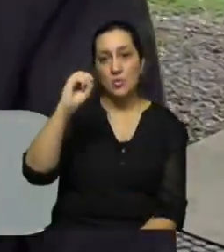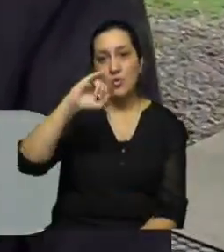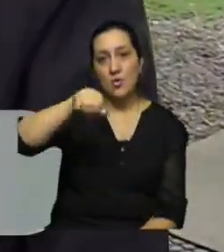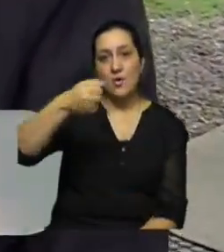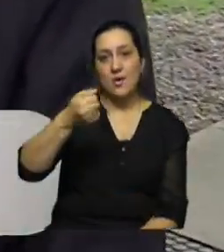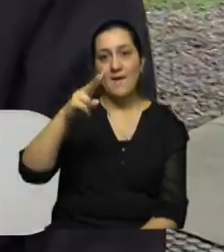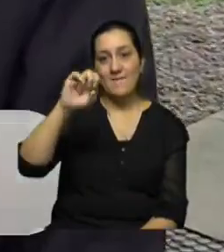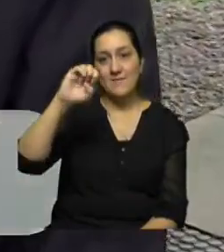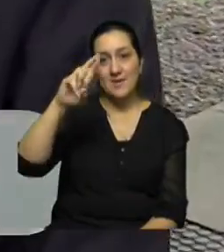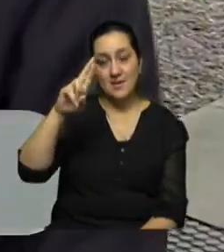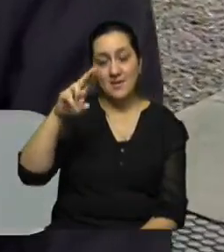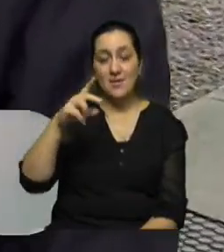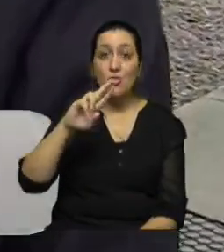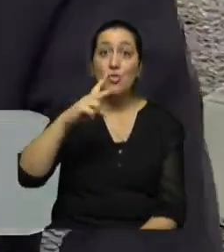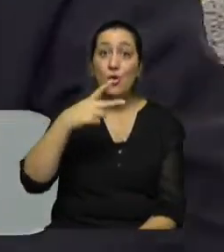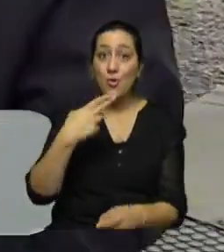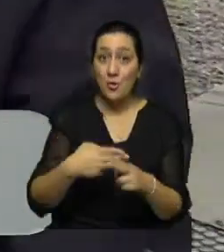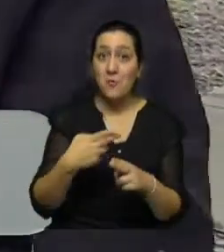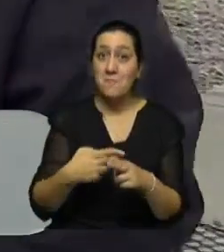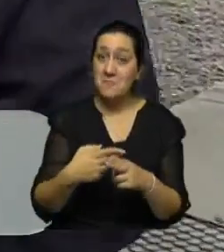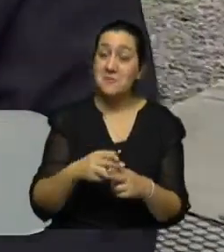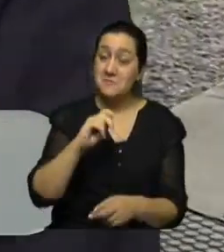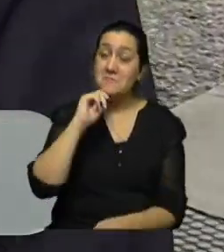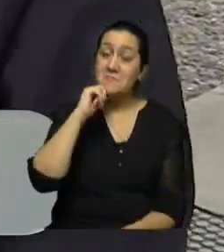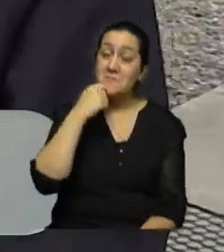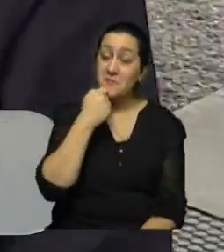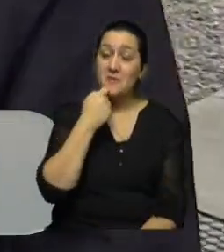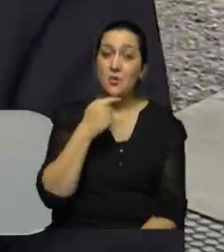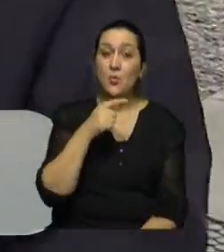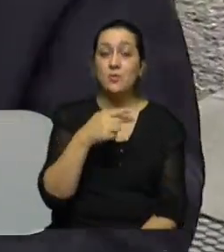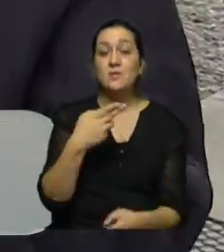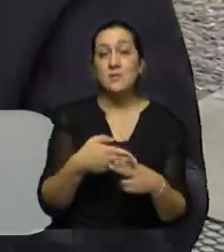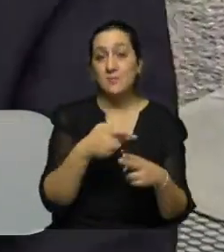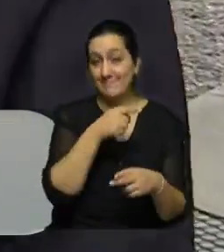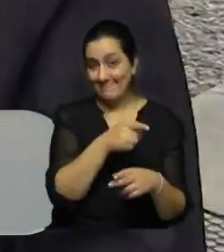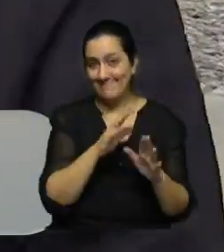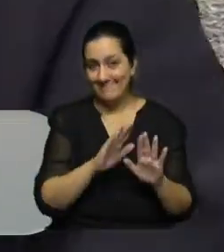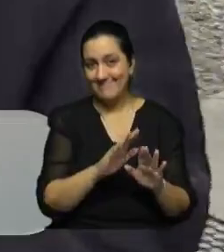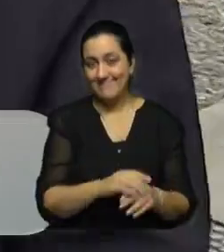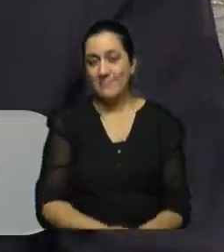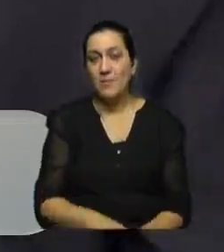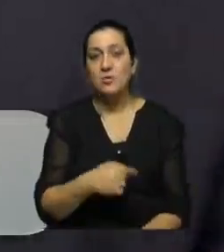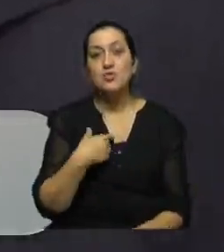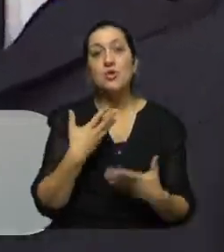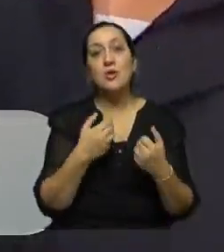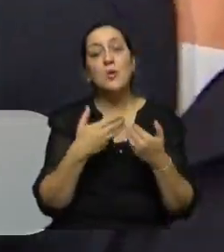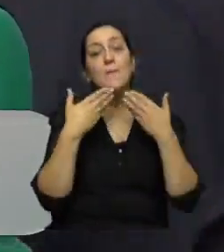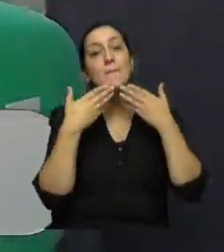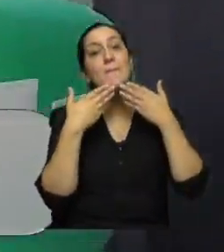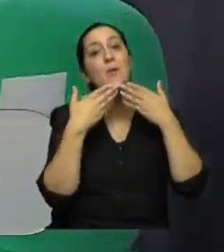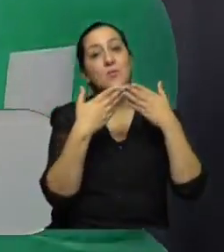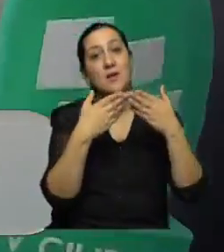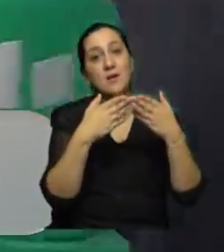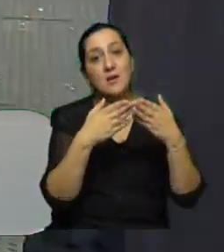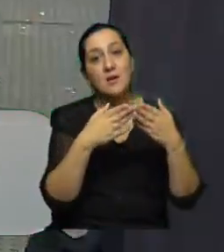doble nombre, me gusta, una combinación poco vista pero importante, la tiene usted y usted se llama. Si yo le quiero preguntar a usted, estamos en vivo para Ciudad Viva.